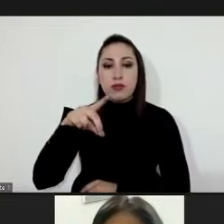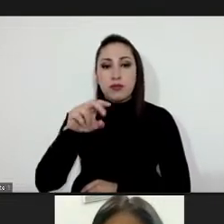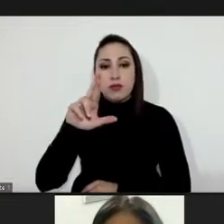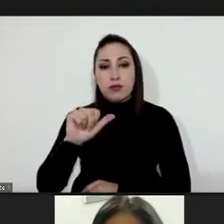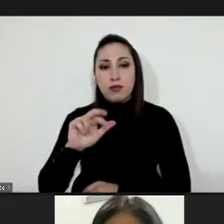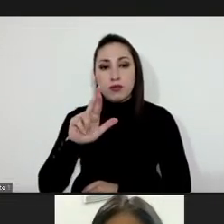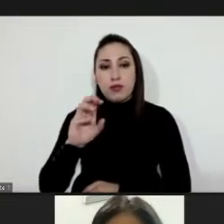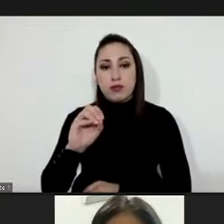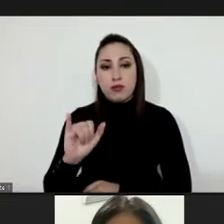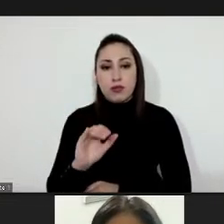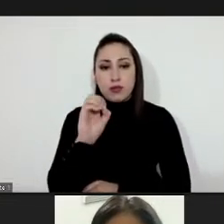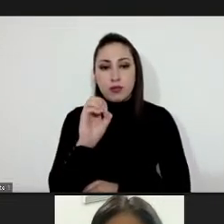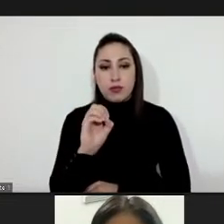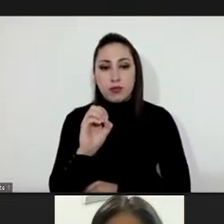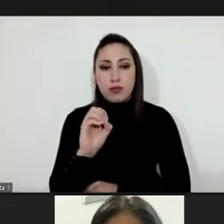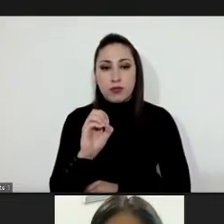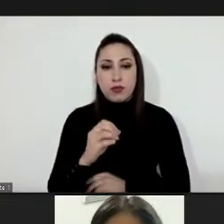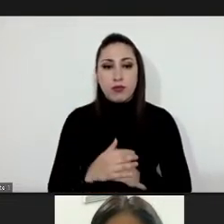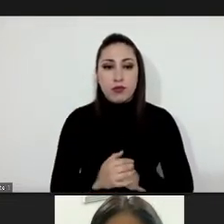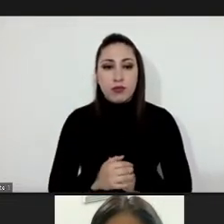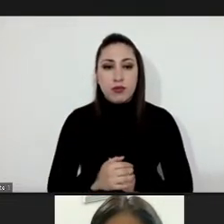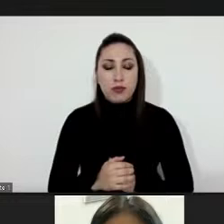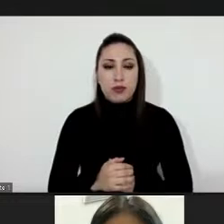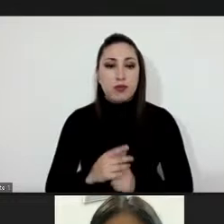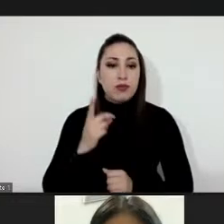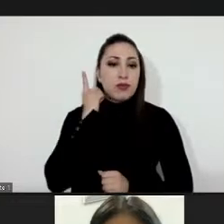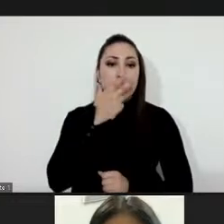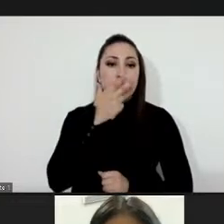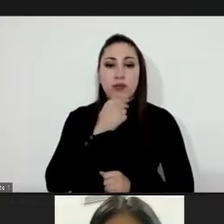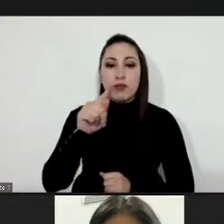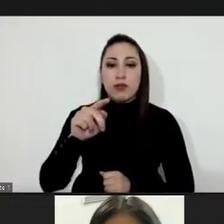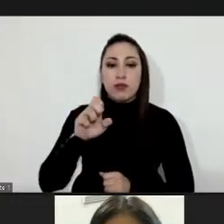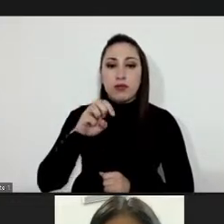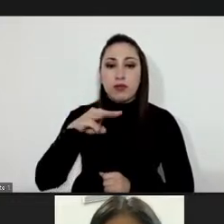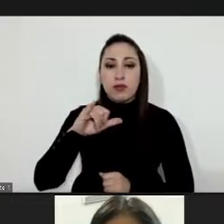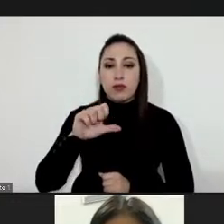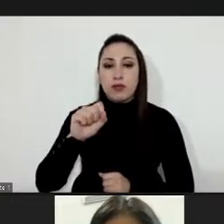Alessandra Rojo de la Vega Pícolo. Marco Antonio Temístocles Villanueva Ramos.